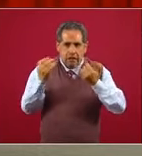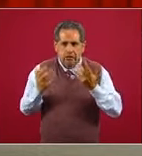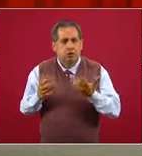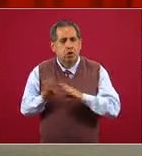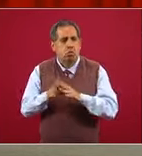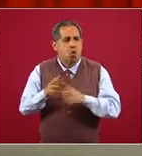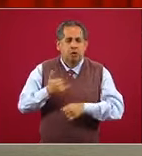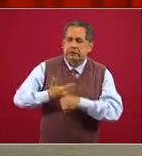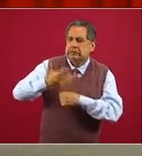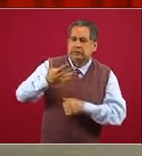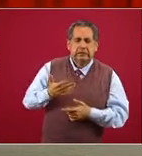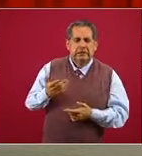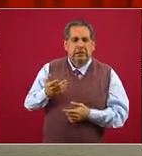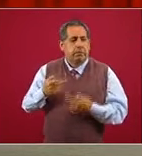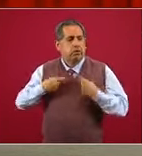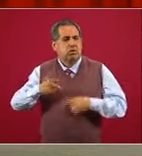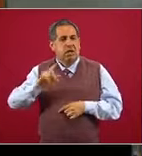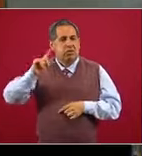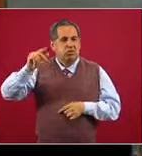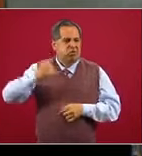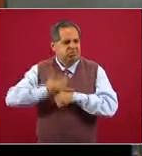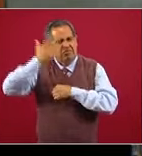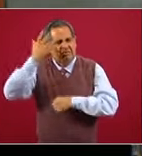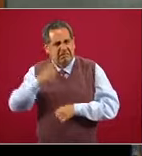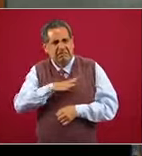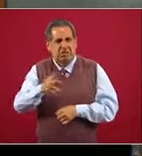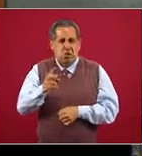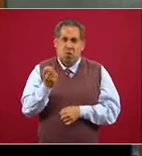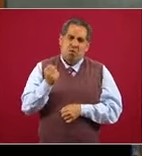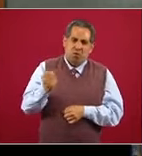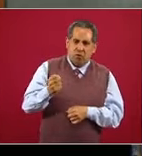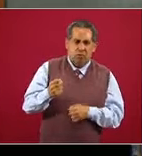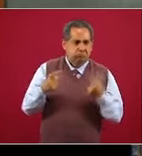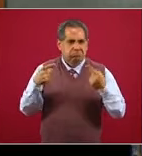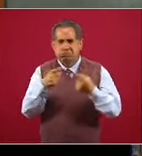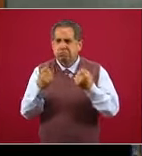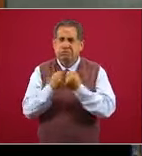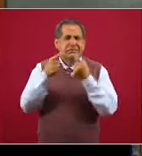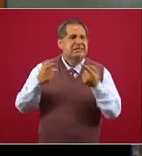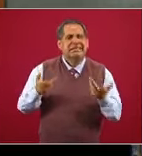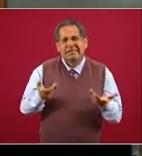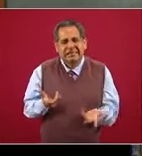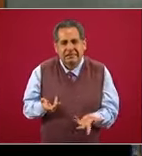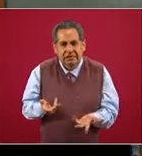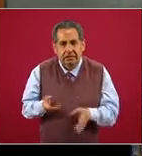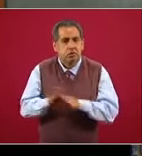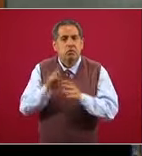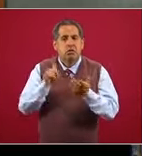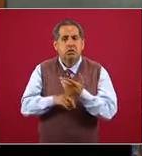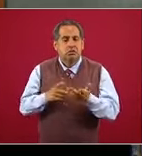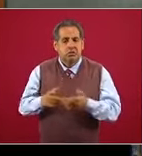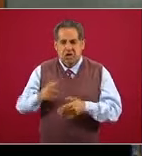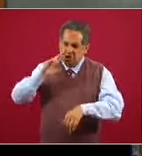de intolerancia también de algunas autoridades, pero también de algunos sectores de la sociedad que, bueno, prácticamente están responsabilizando a quien